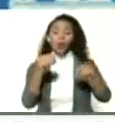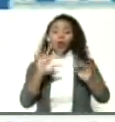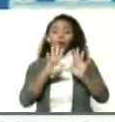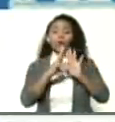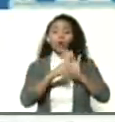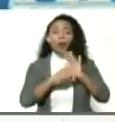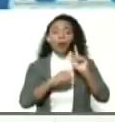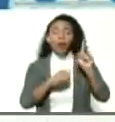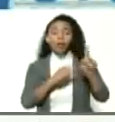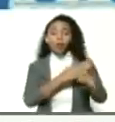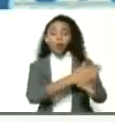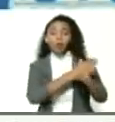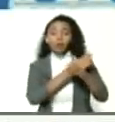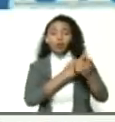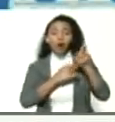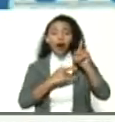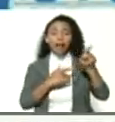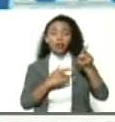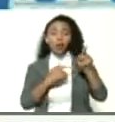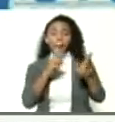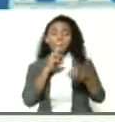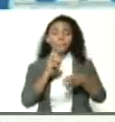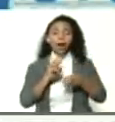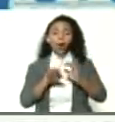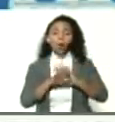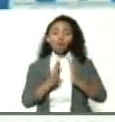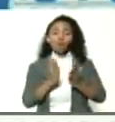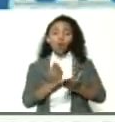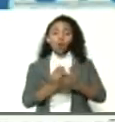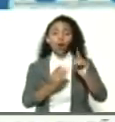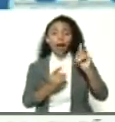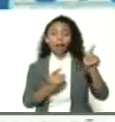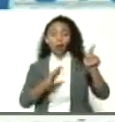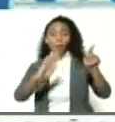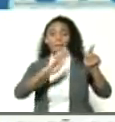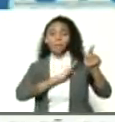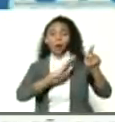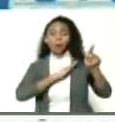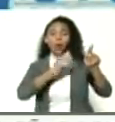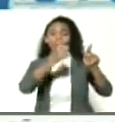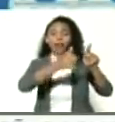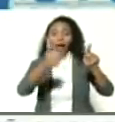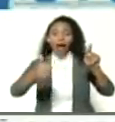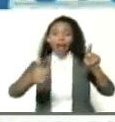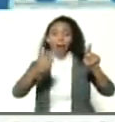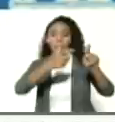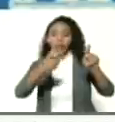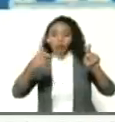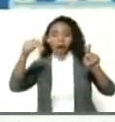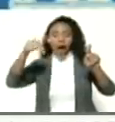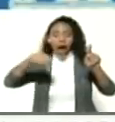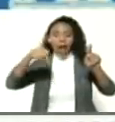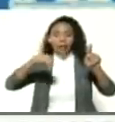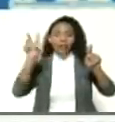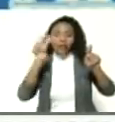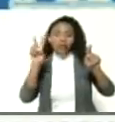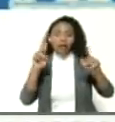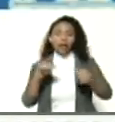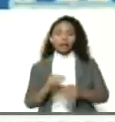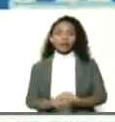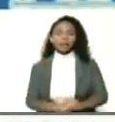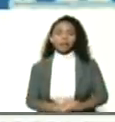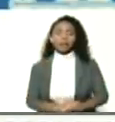que están bloqueados en bancos en el mundo, son de cada ciudadano, de cada ciudadana de este